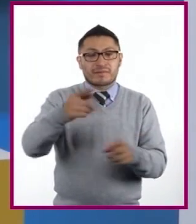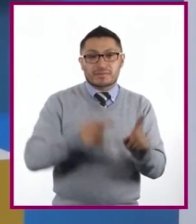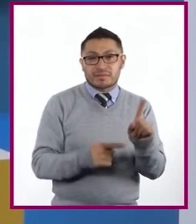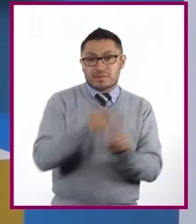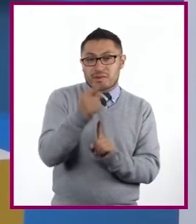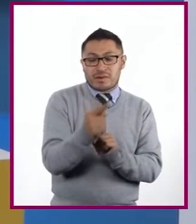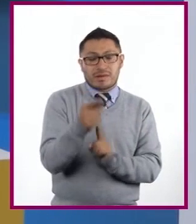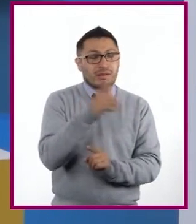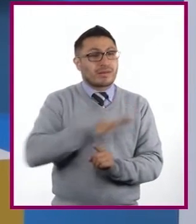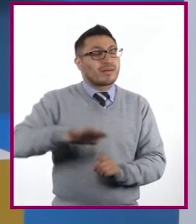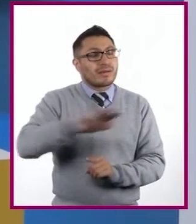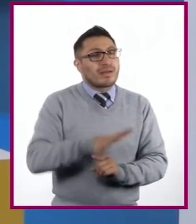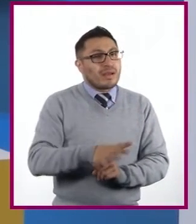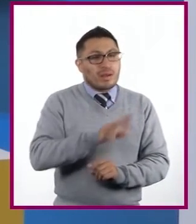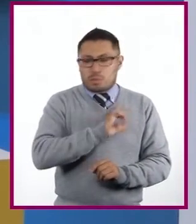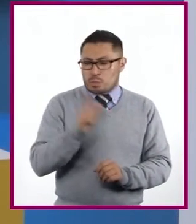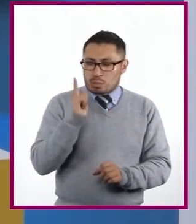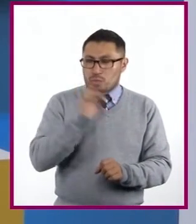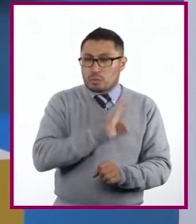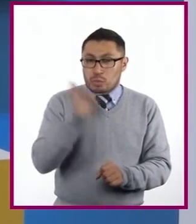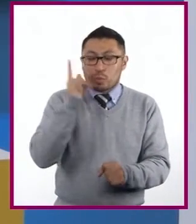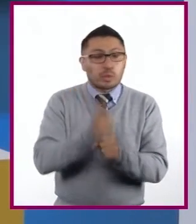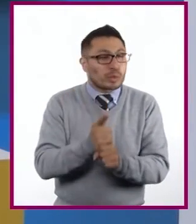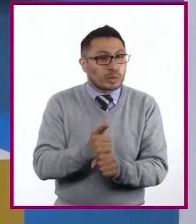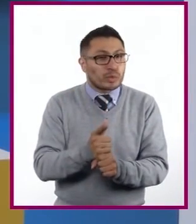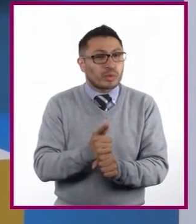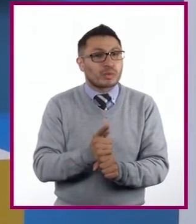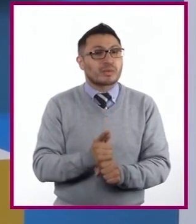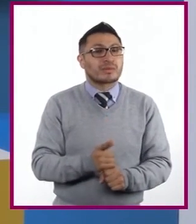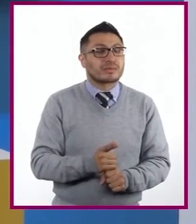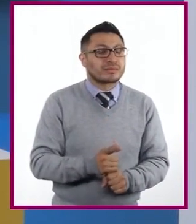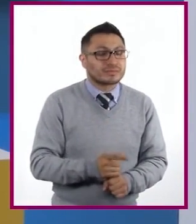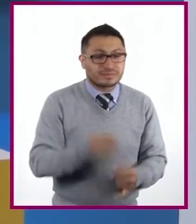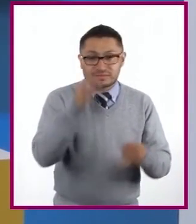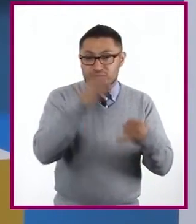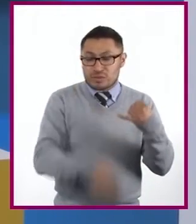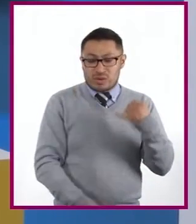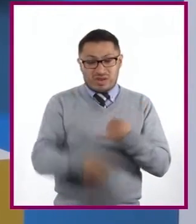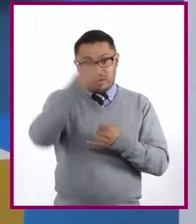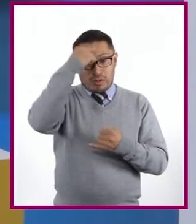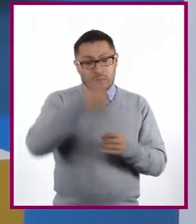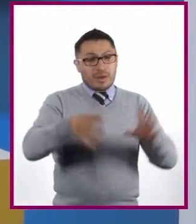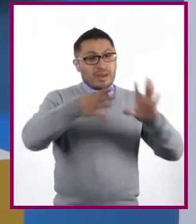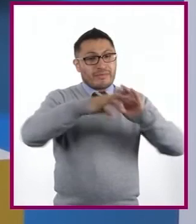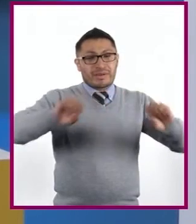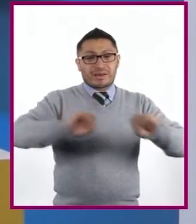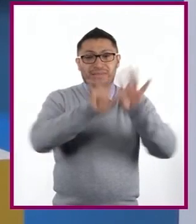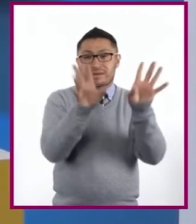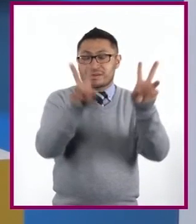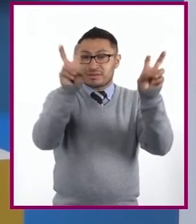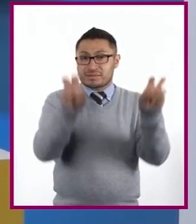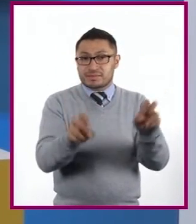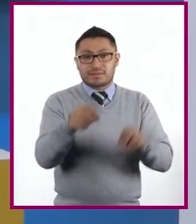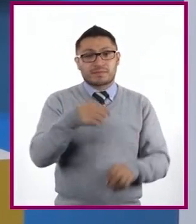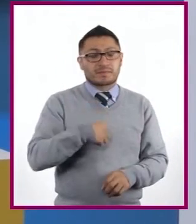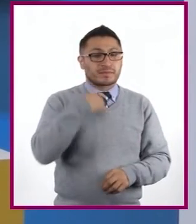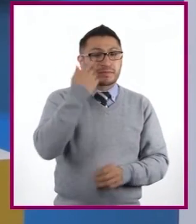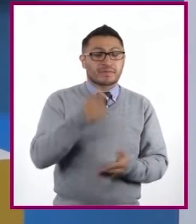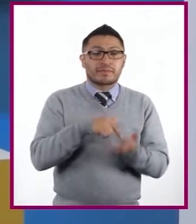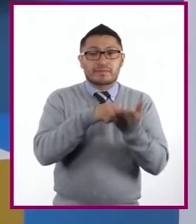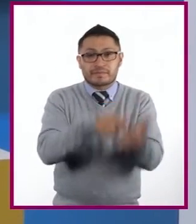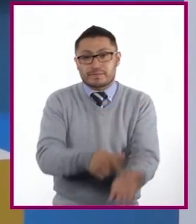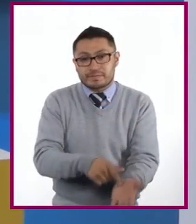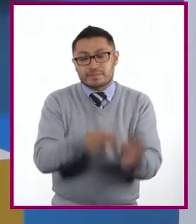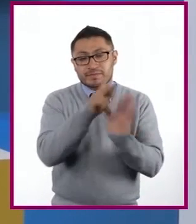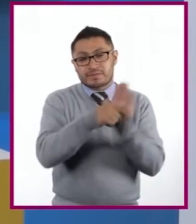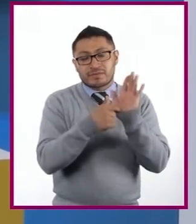a llegar? ¿Se puede calcular? Por último, y para que quede claro el tema, me gustaría dejarlos con un video